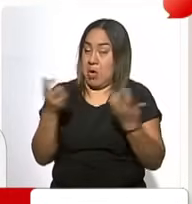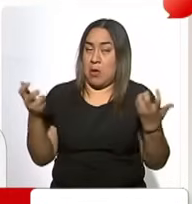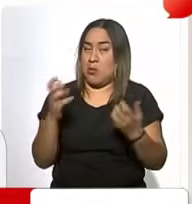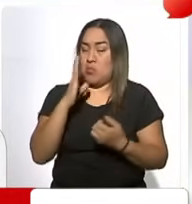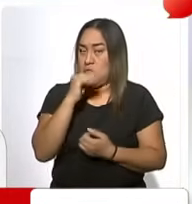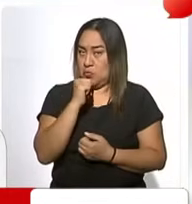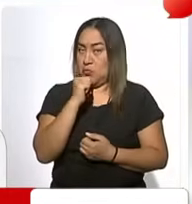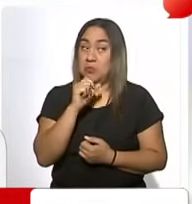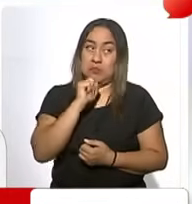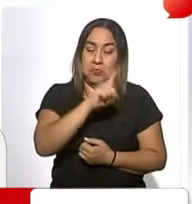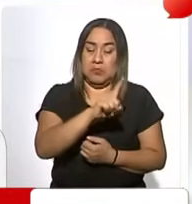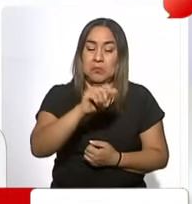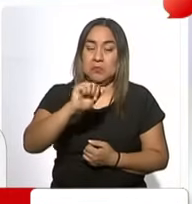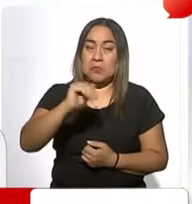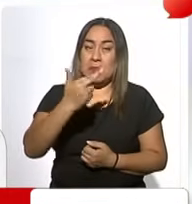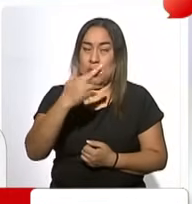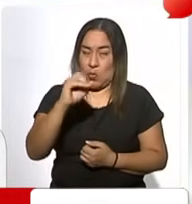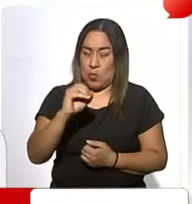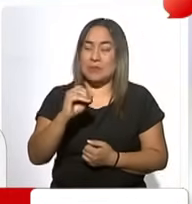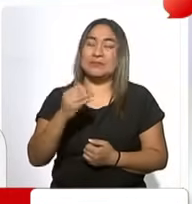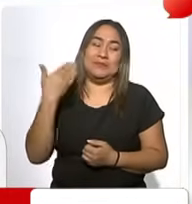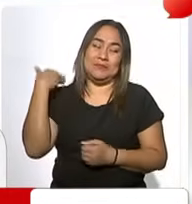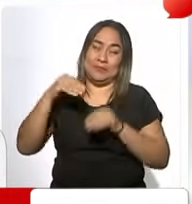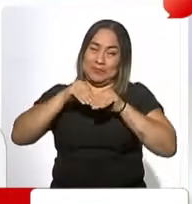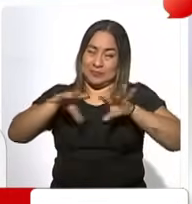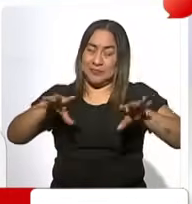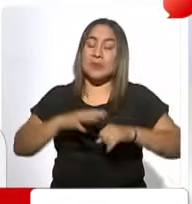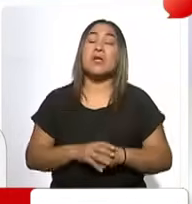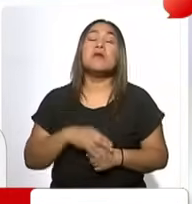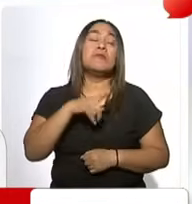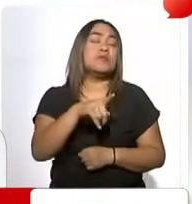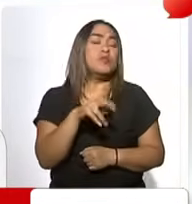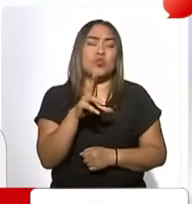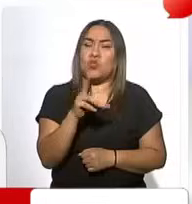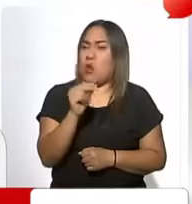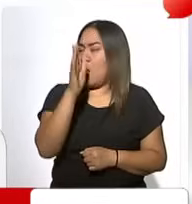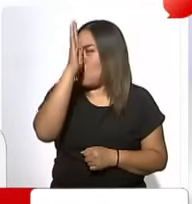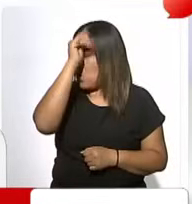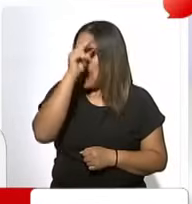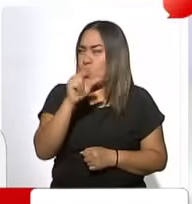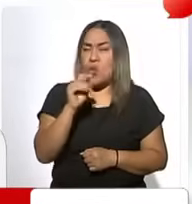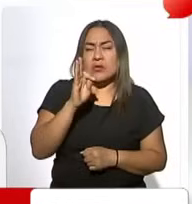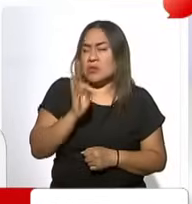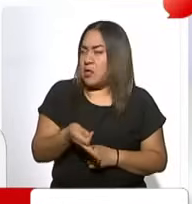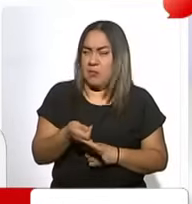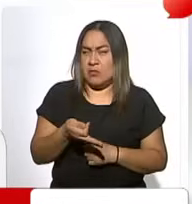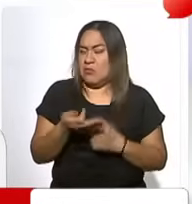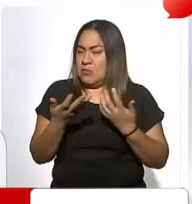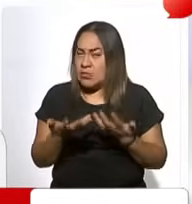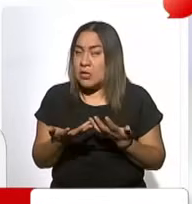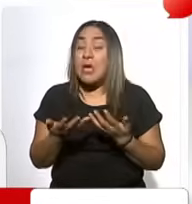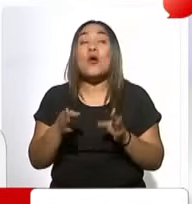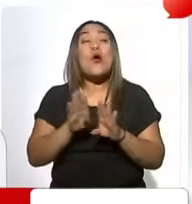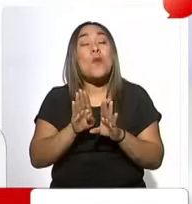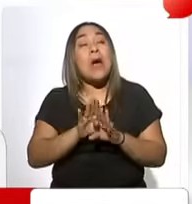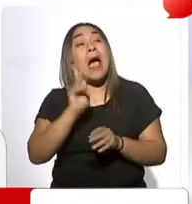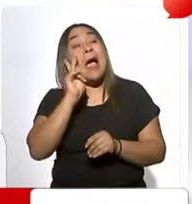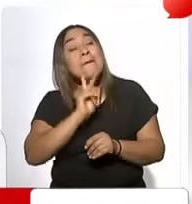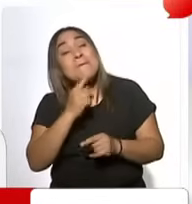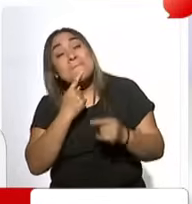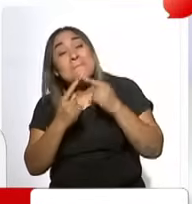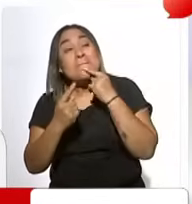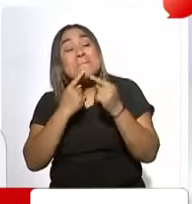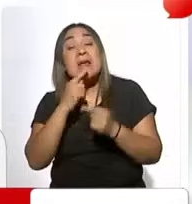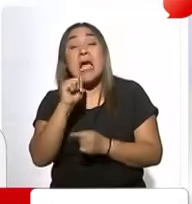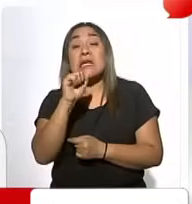del porier magro en la sesión de las Naciones Unidas donde hay un rechazo Total no se está poniendo en discusión el derecho de